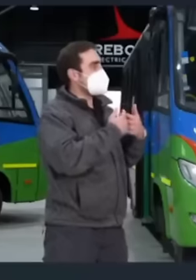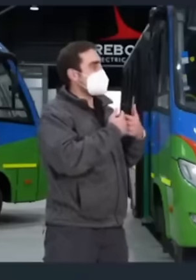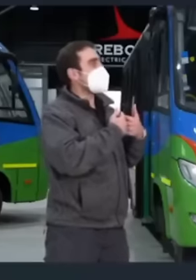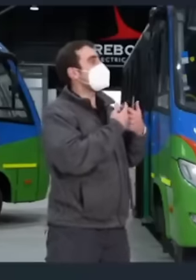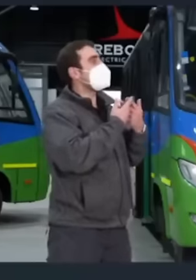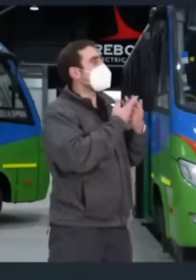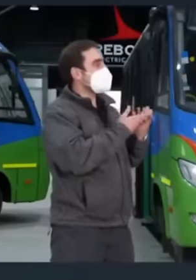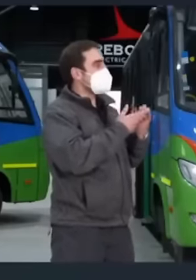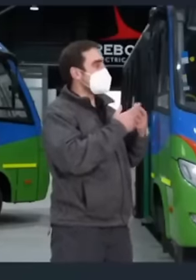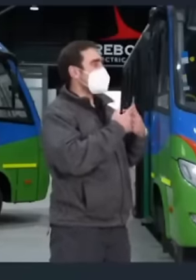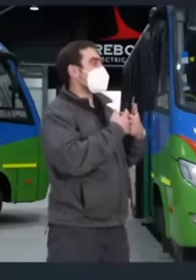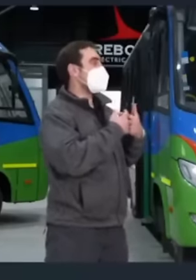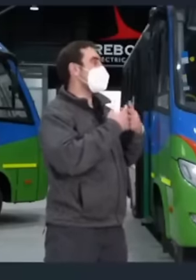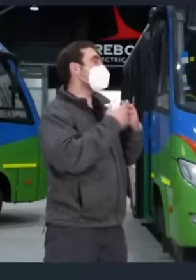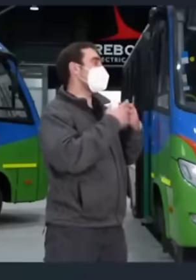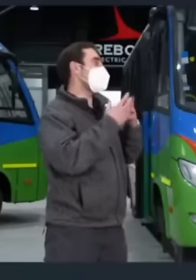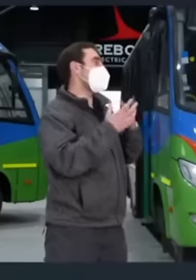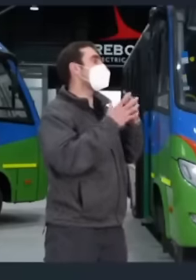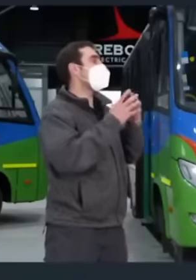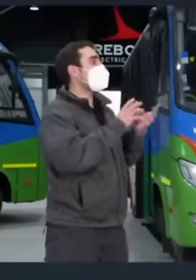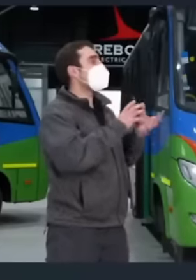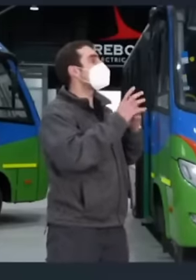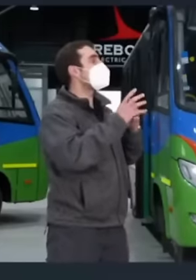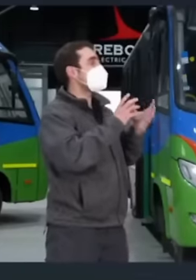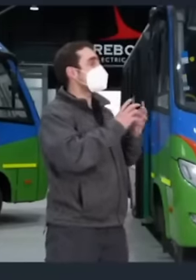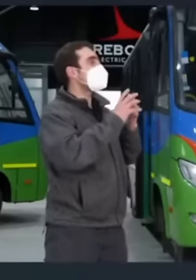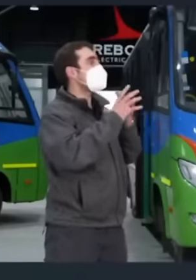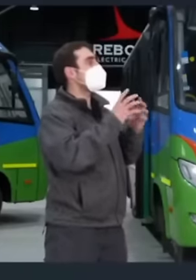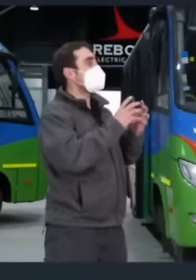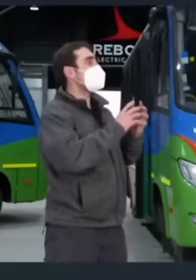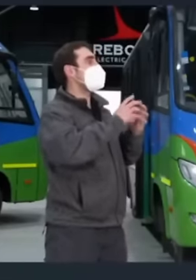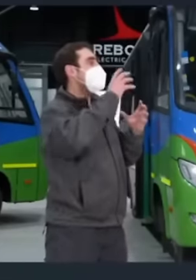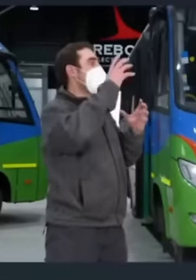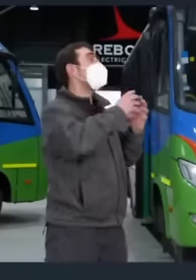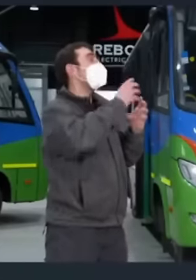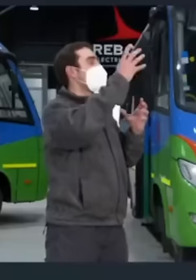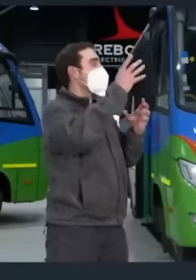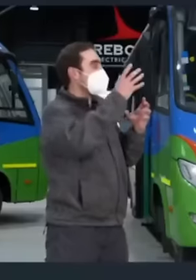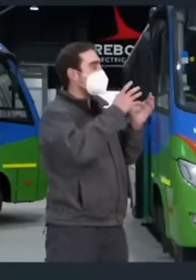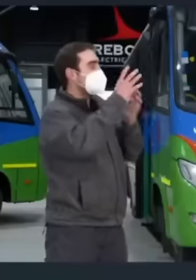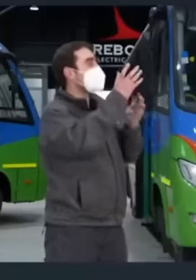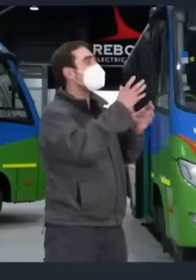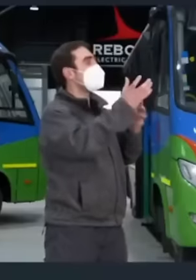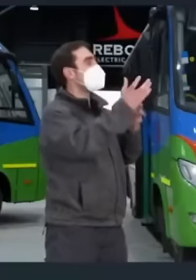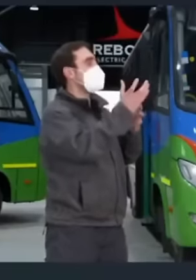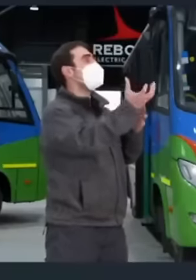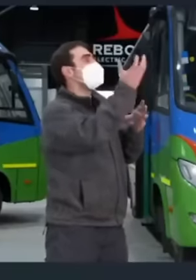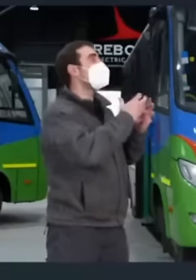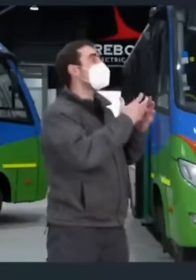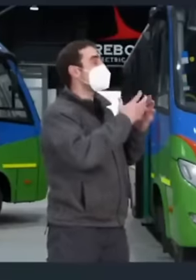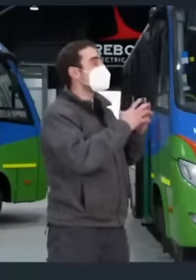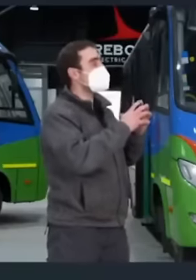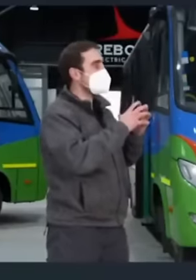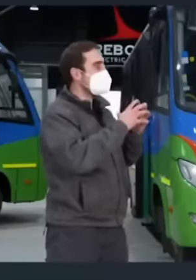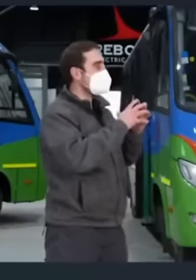acá, sino que además los diseña. Y nosotros trabajamos en conjunto con empresas del extranjero, distintos componentes, nos